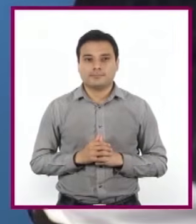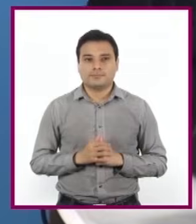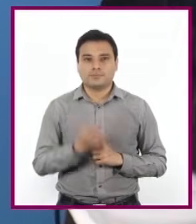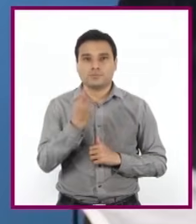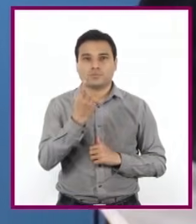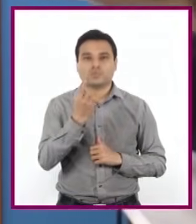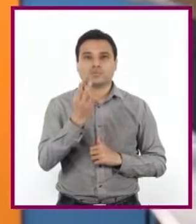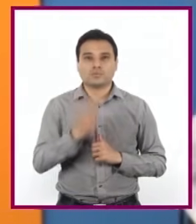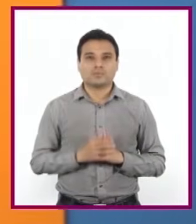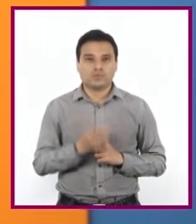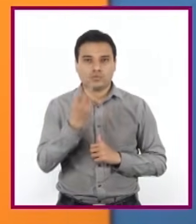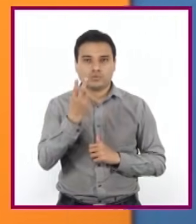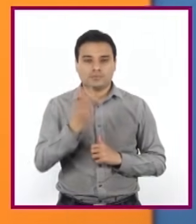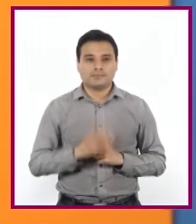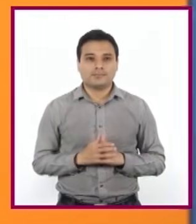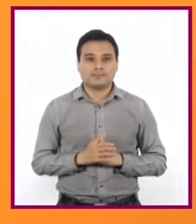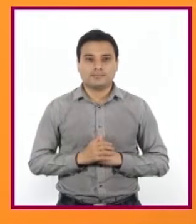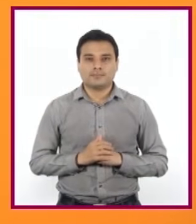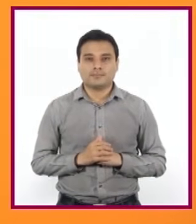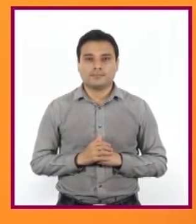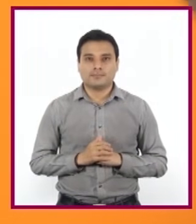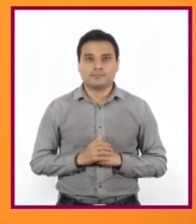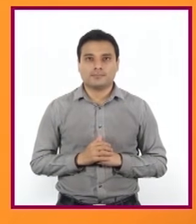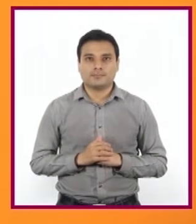¿1 o 2? Ponle 2.